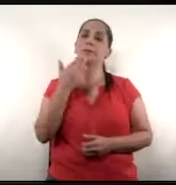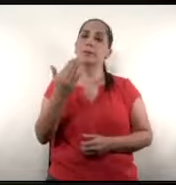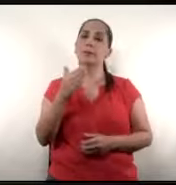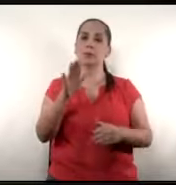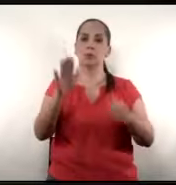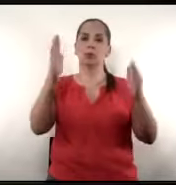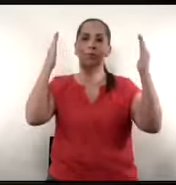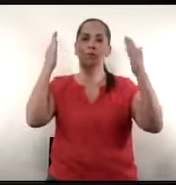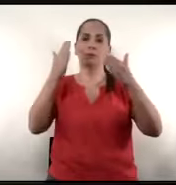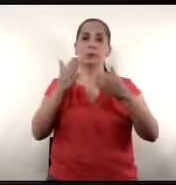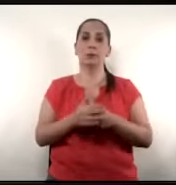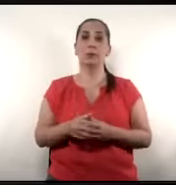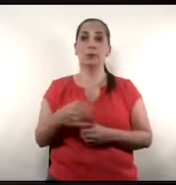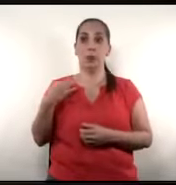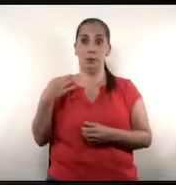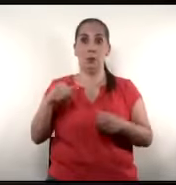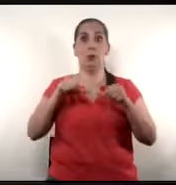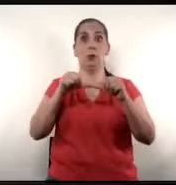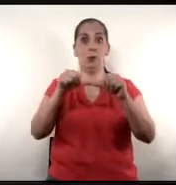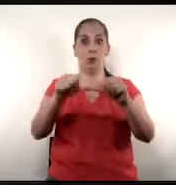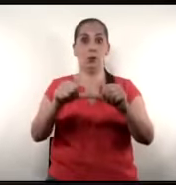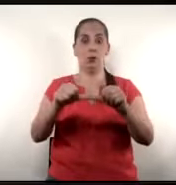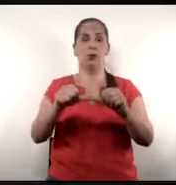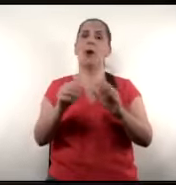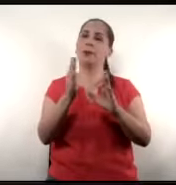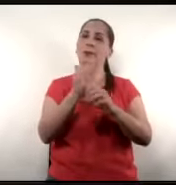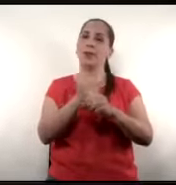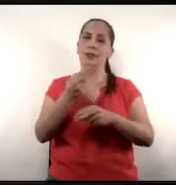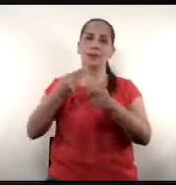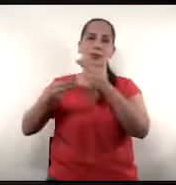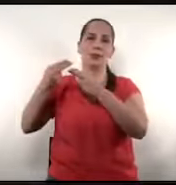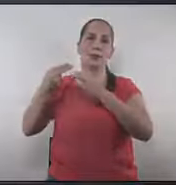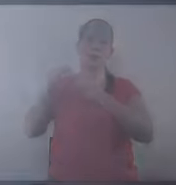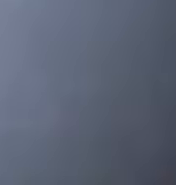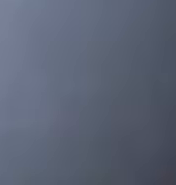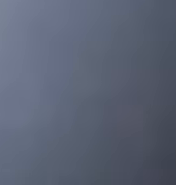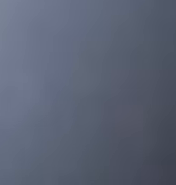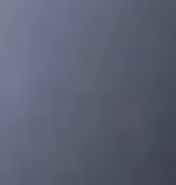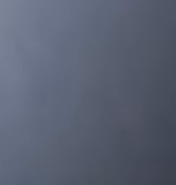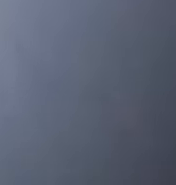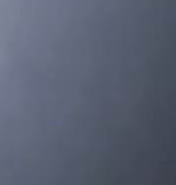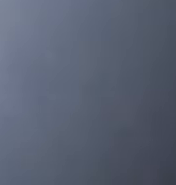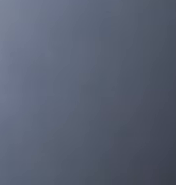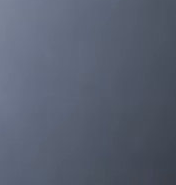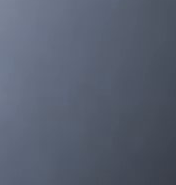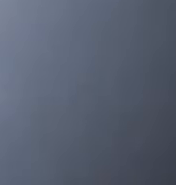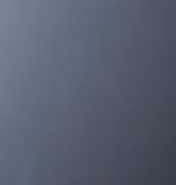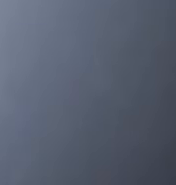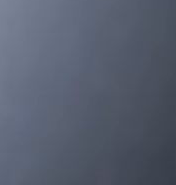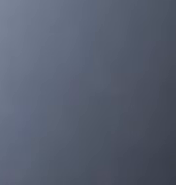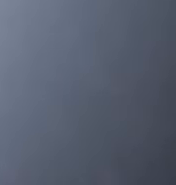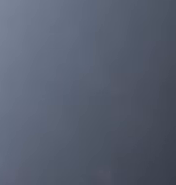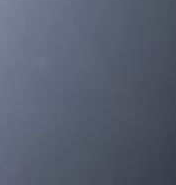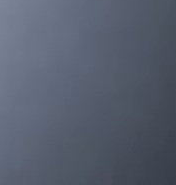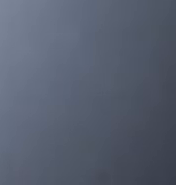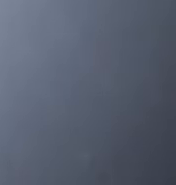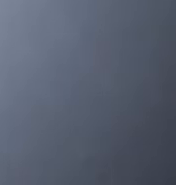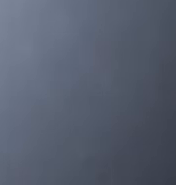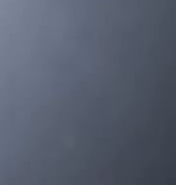por su atención y los invito a seguir construyendo historia.